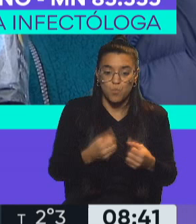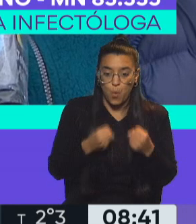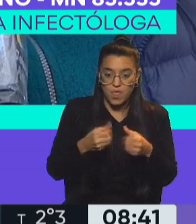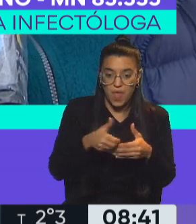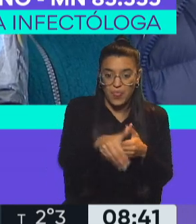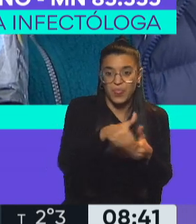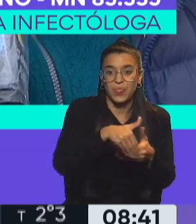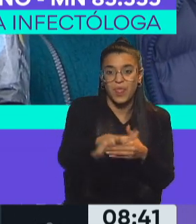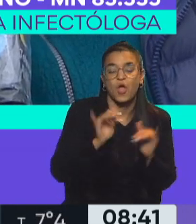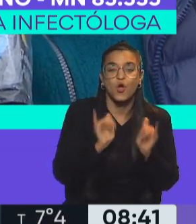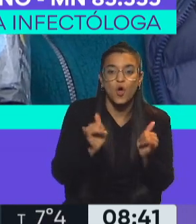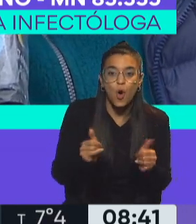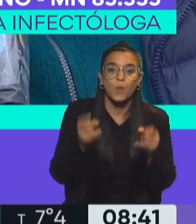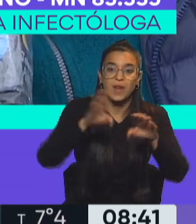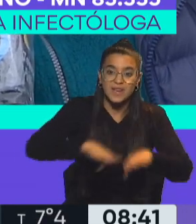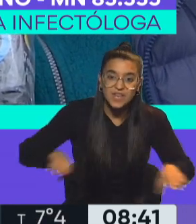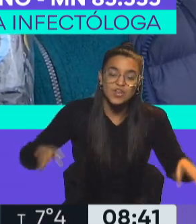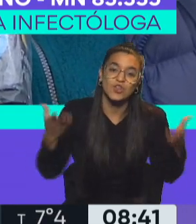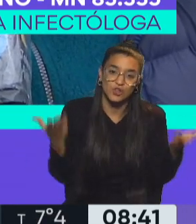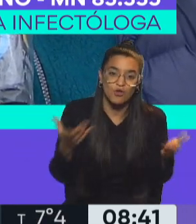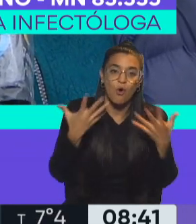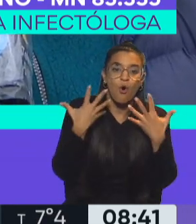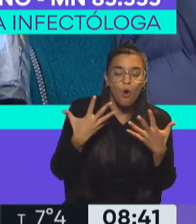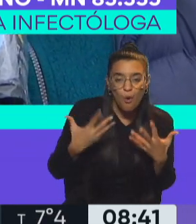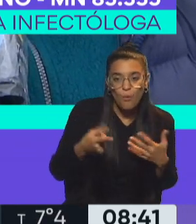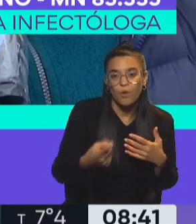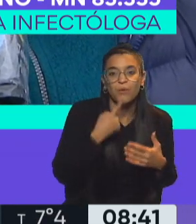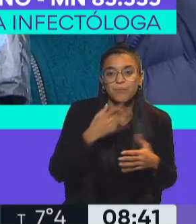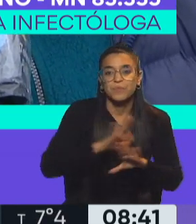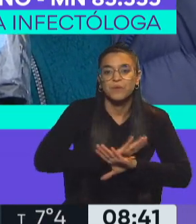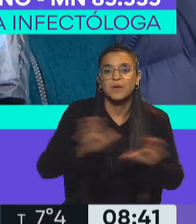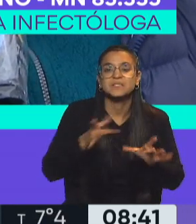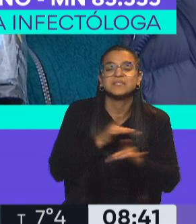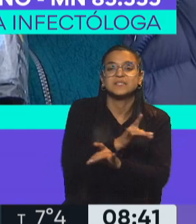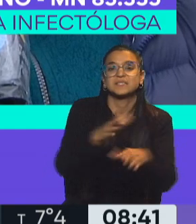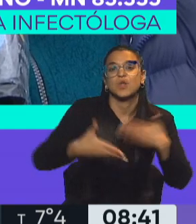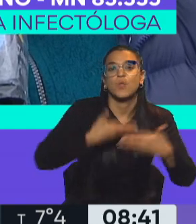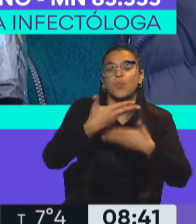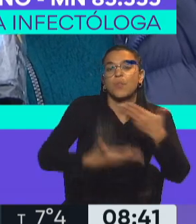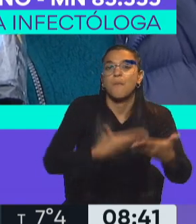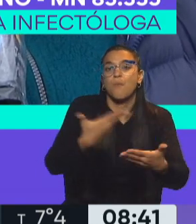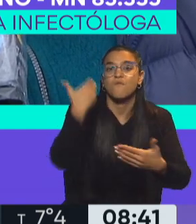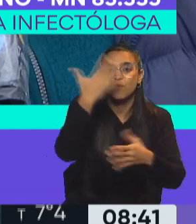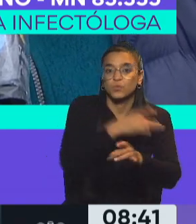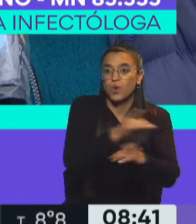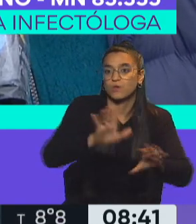plazo en los jóvenes y en los niños, obviamente tenés desterrada la circulación a futuro, ¿no es